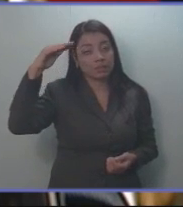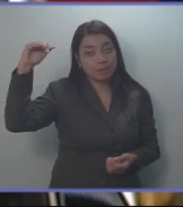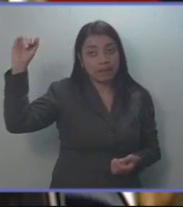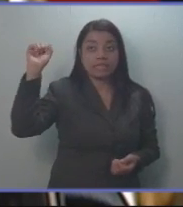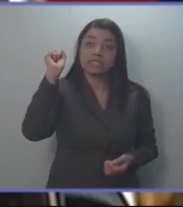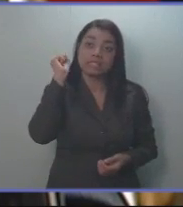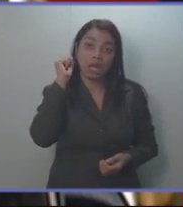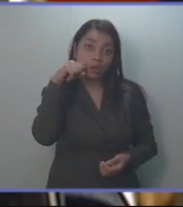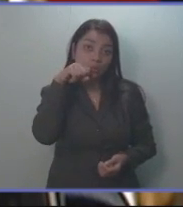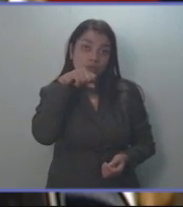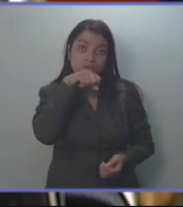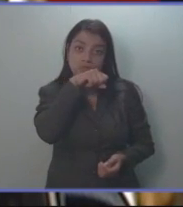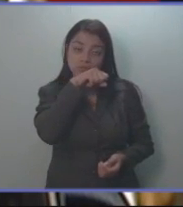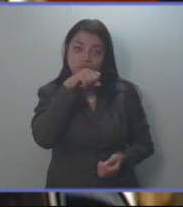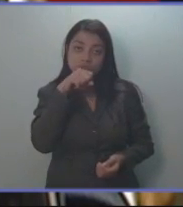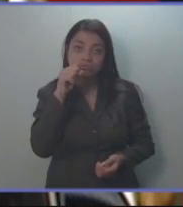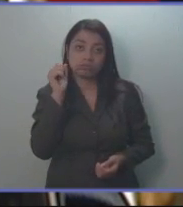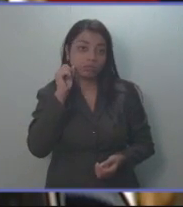donado.